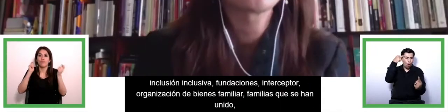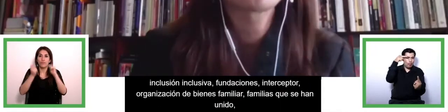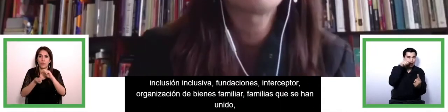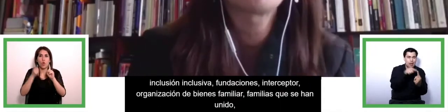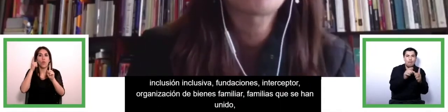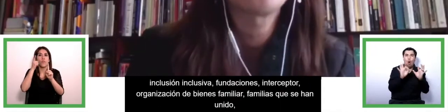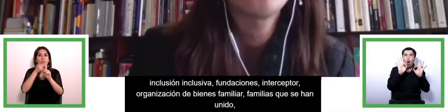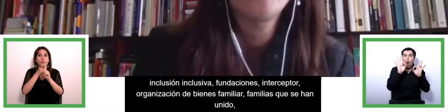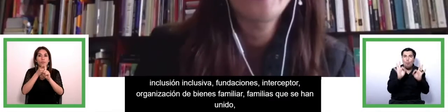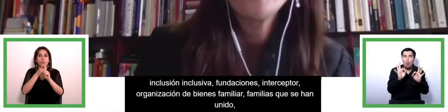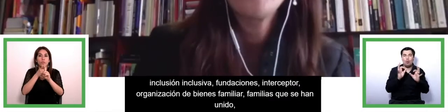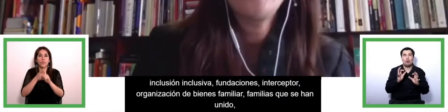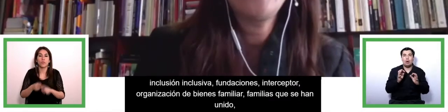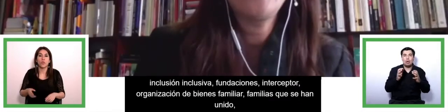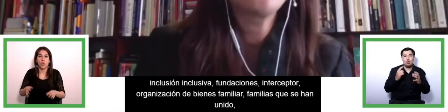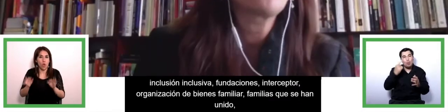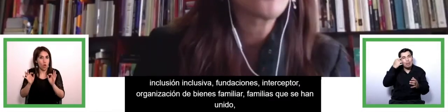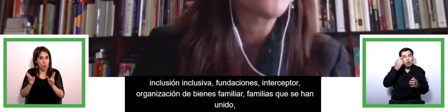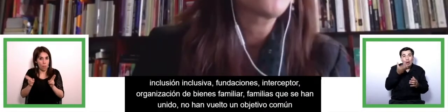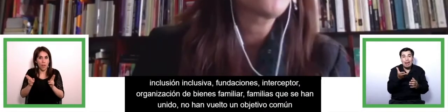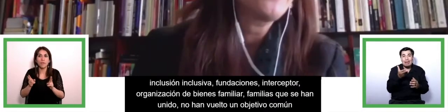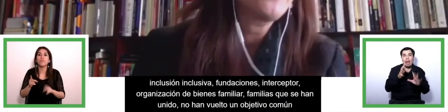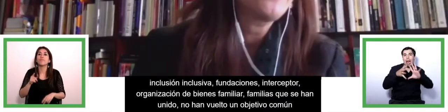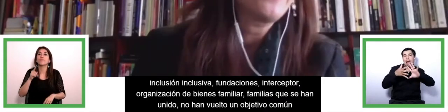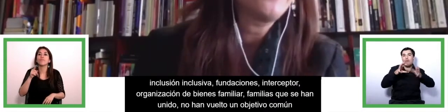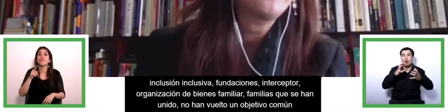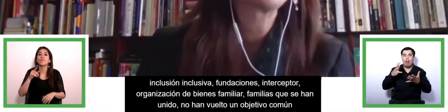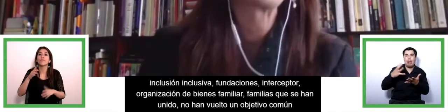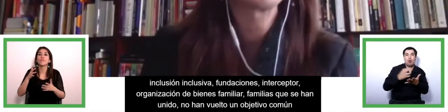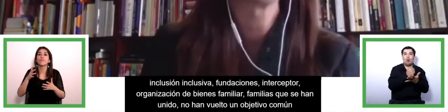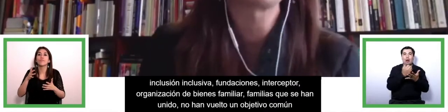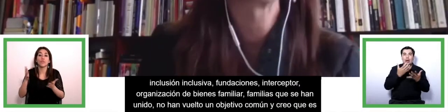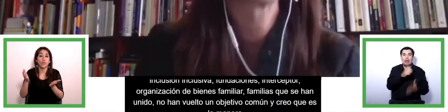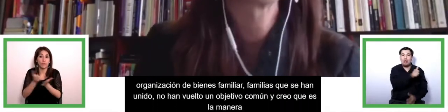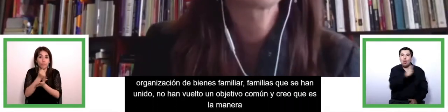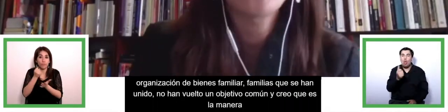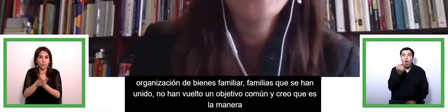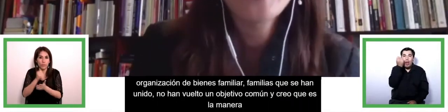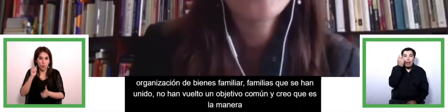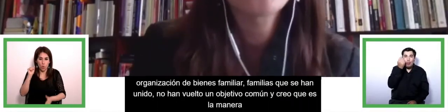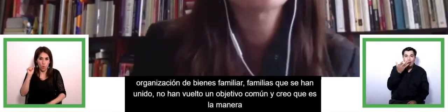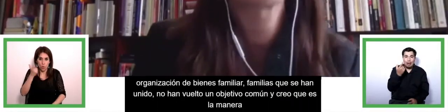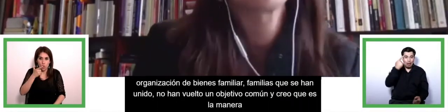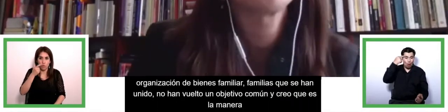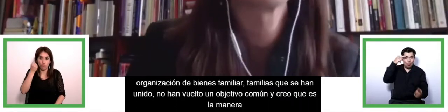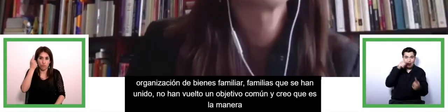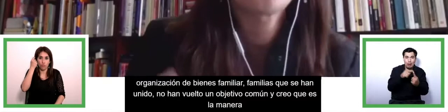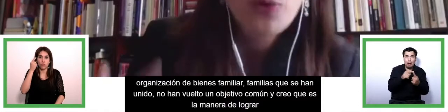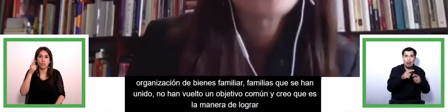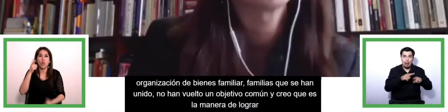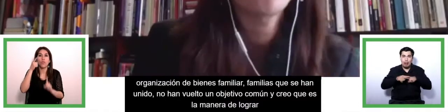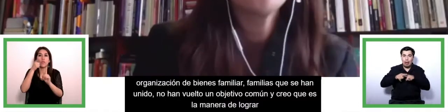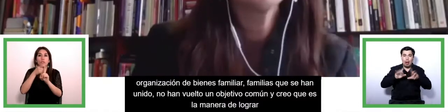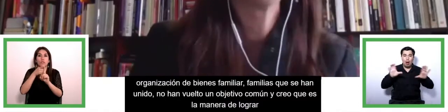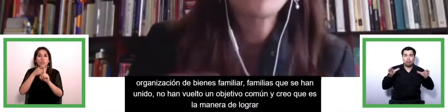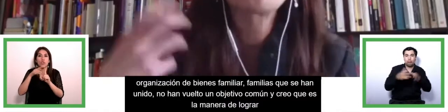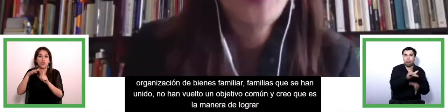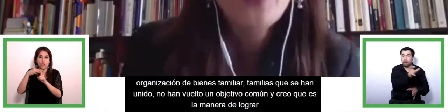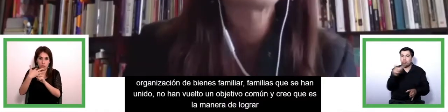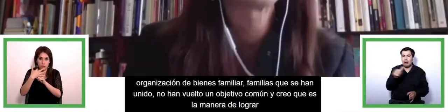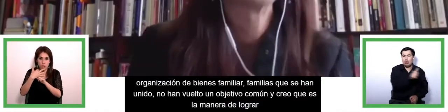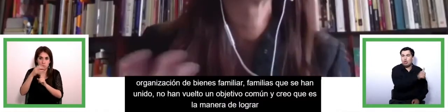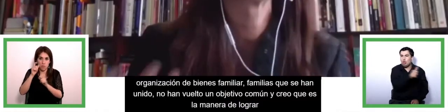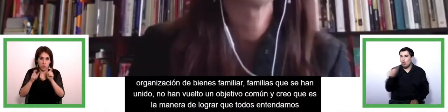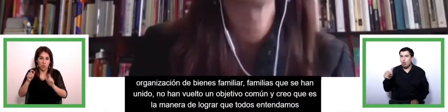manera de lograr que todos entendamos que este es un objetivo de la sociedad en su conjunto y de todos